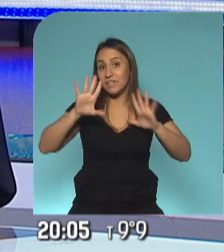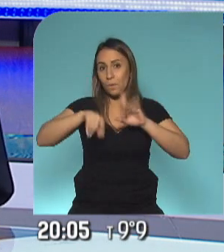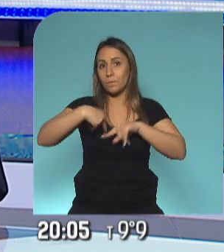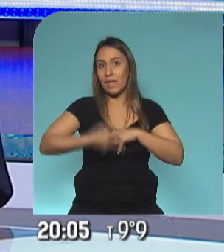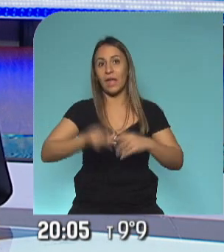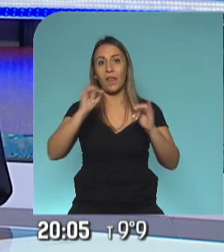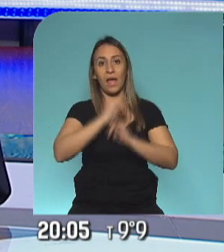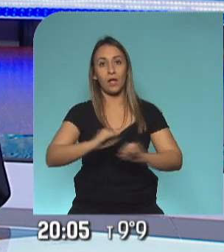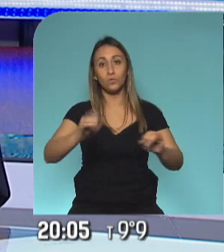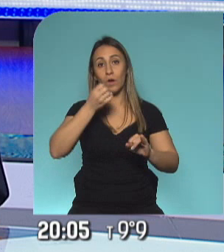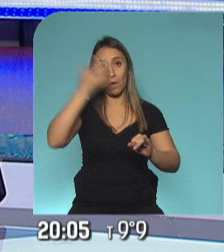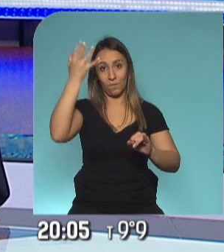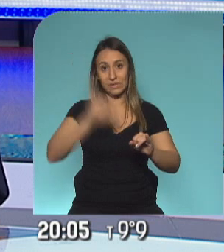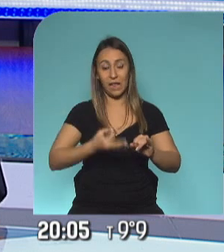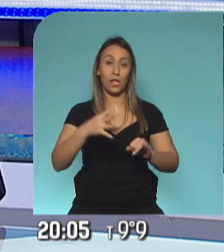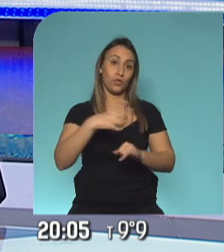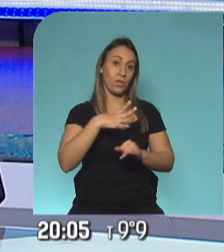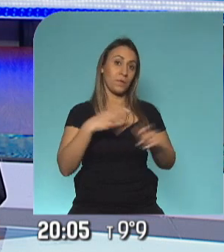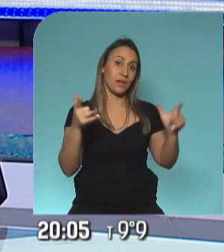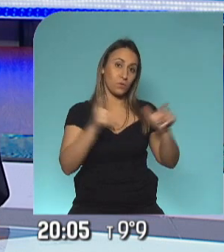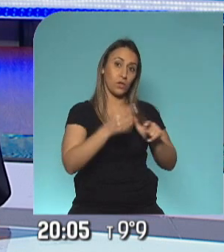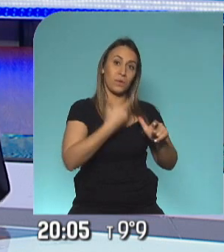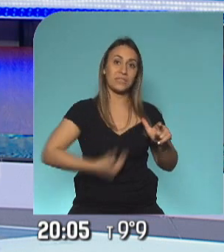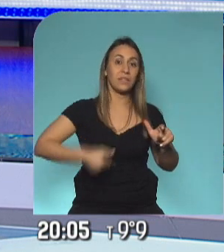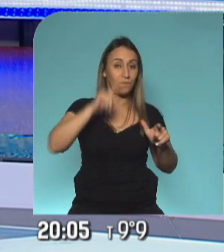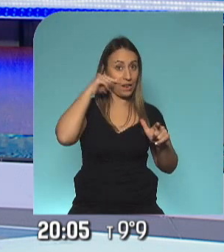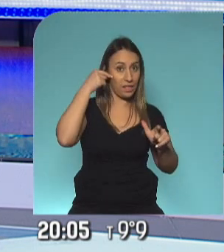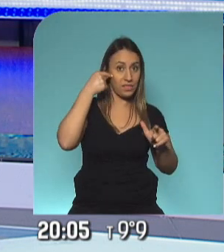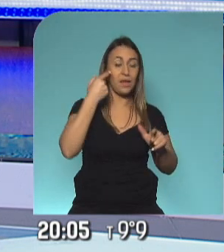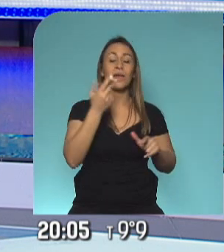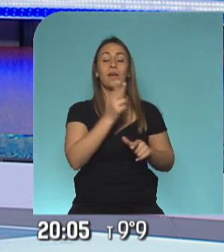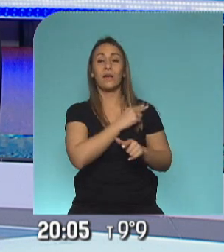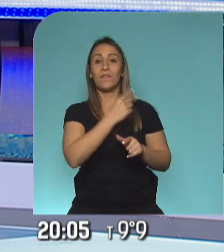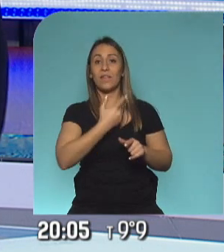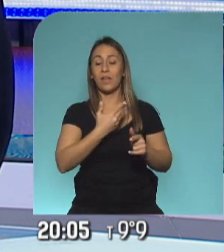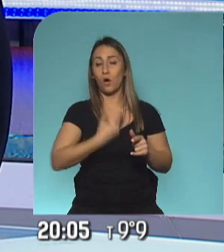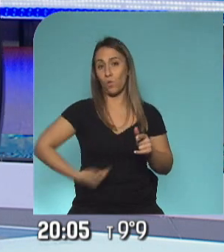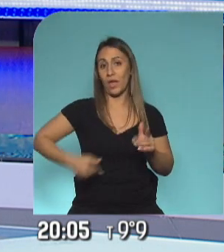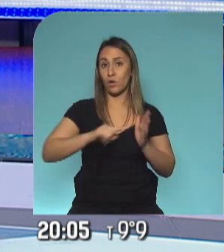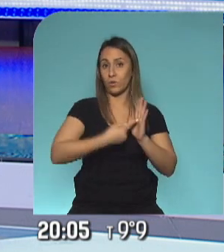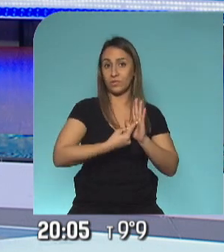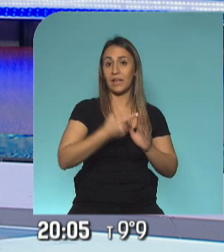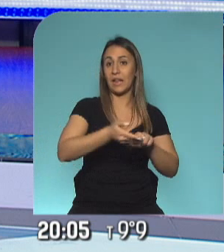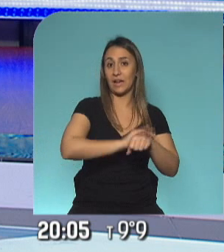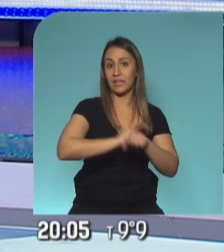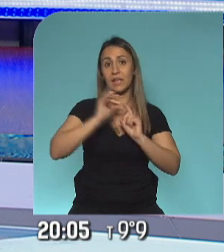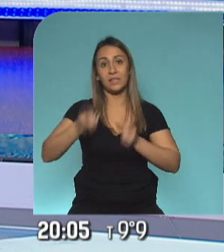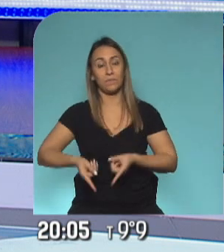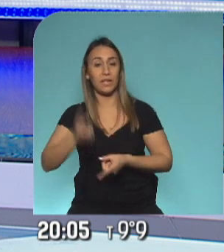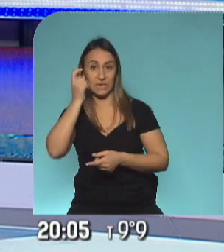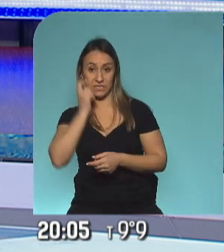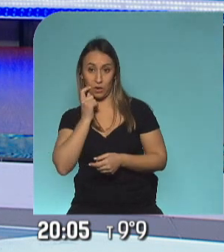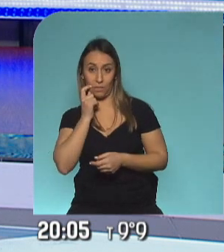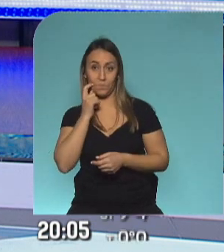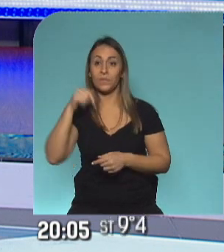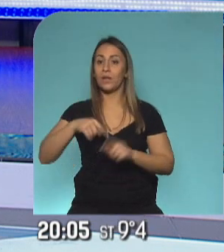mañana, el anuncio. Por ahora están reunidos el presidente Alberto Fernández, el jefe de gobierno porteño Horacio Rodríguez Larreta y también Axel Kicillof. Vamos